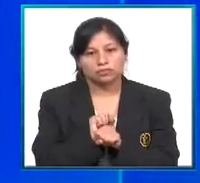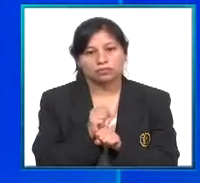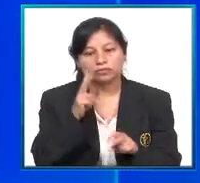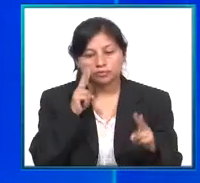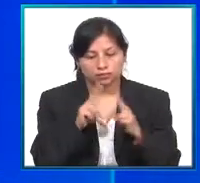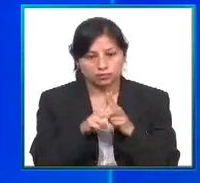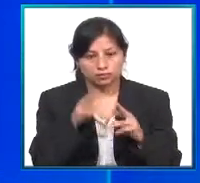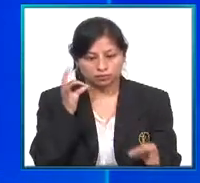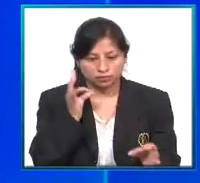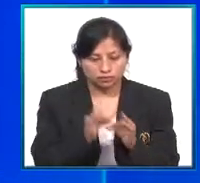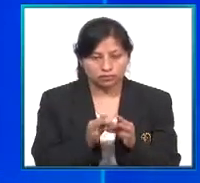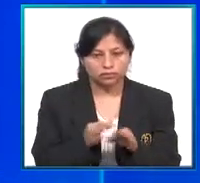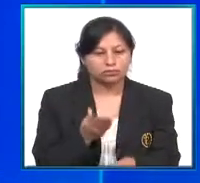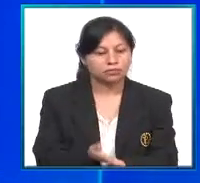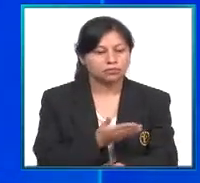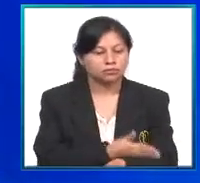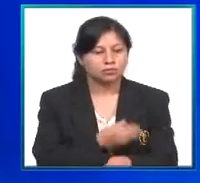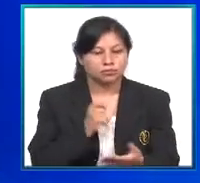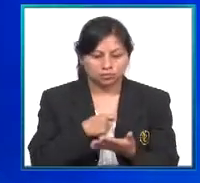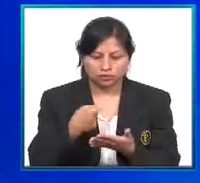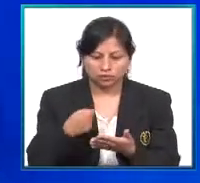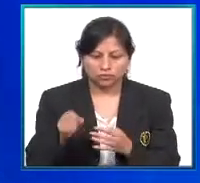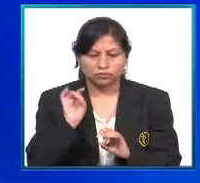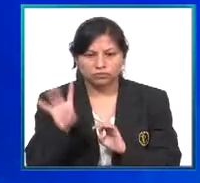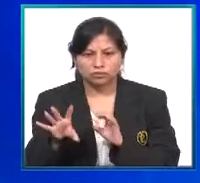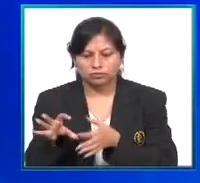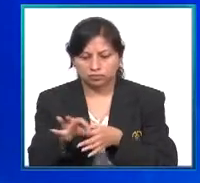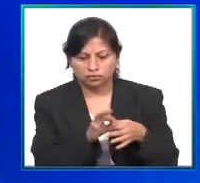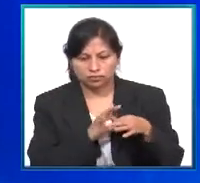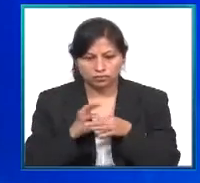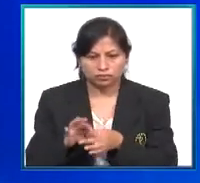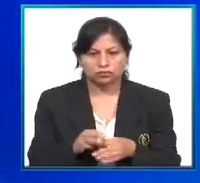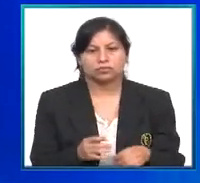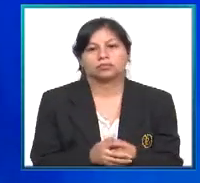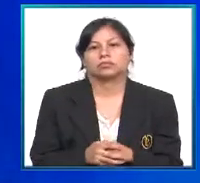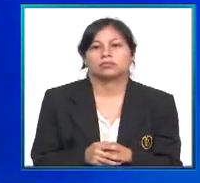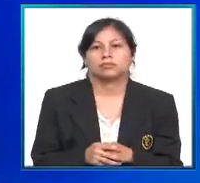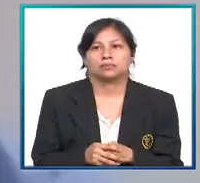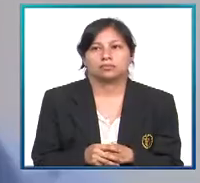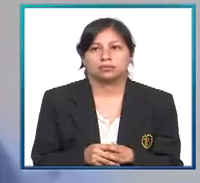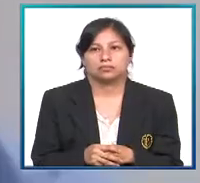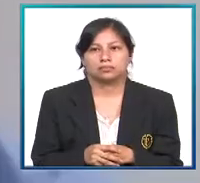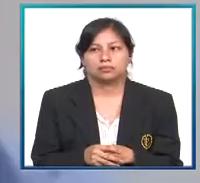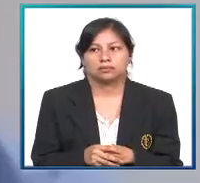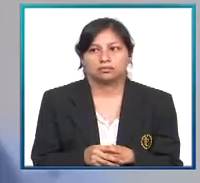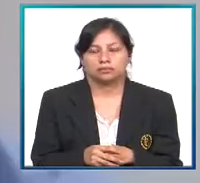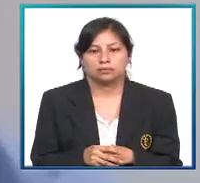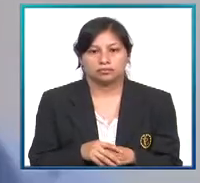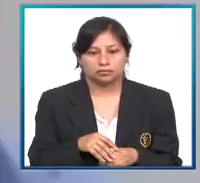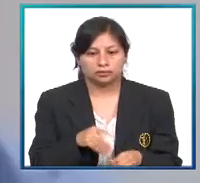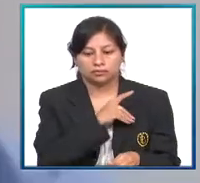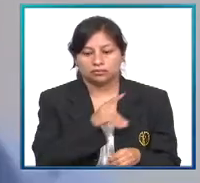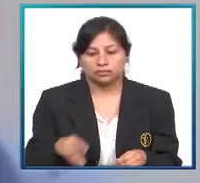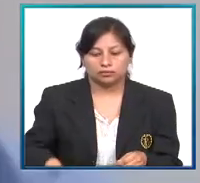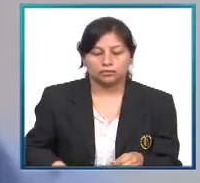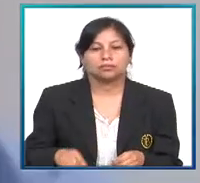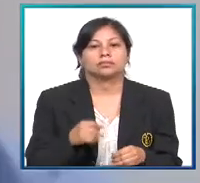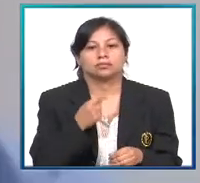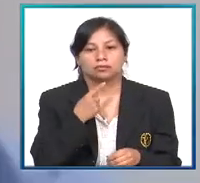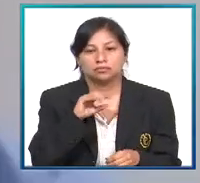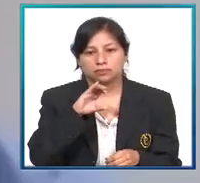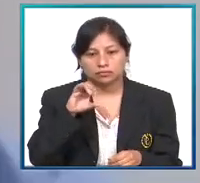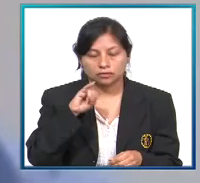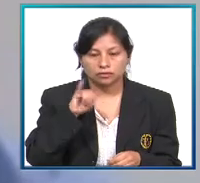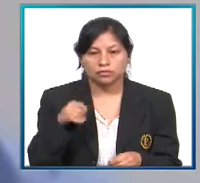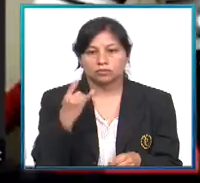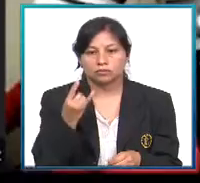conocer detalles sobre el retraso en la inscripción de algunas organizaciones sindicales. El diputado por el Bloque Victoria, Juan